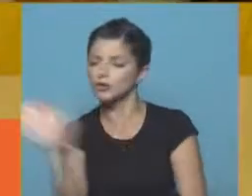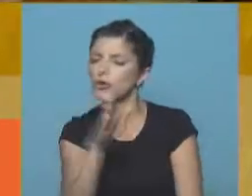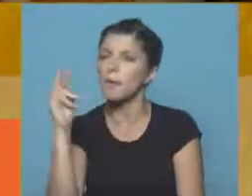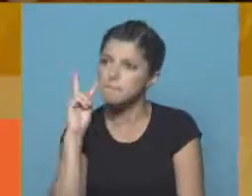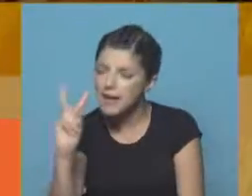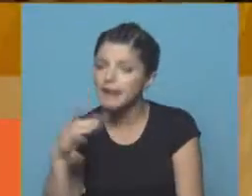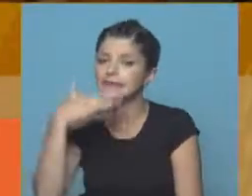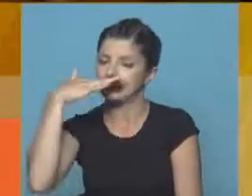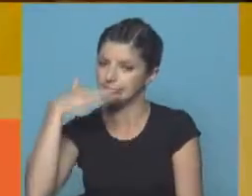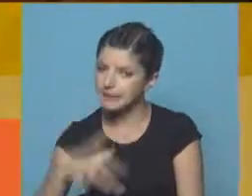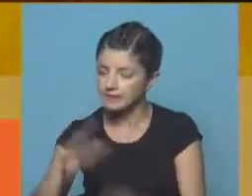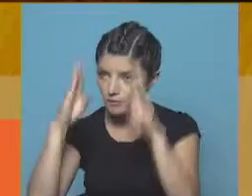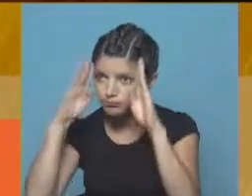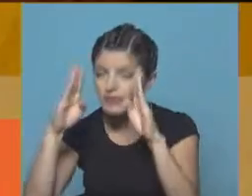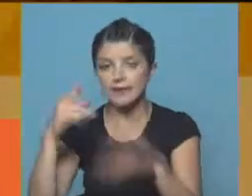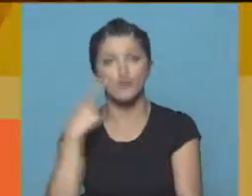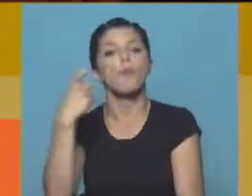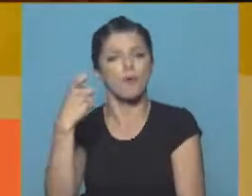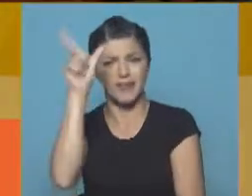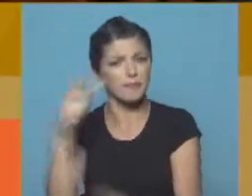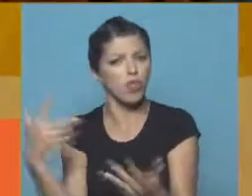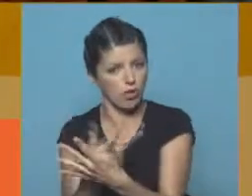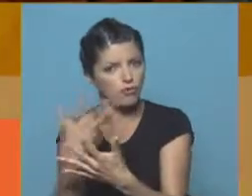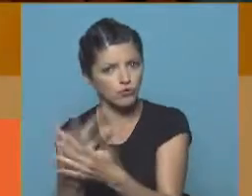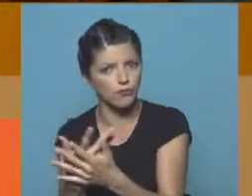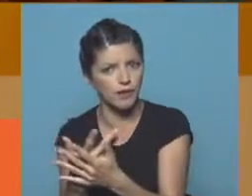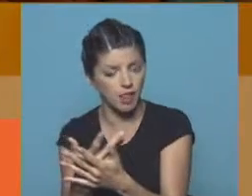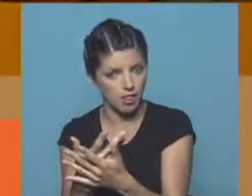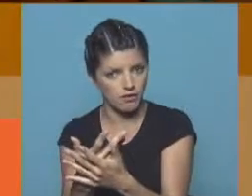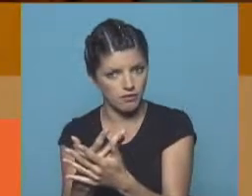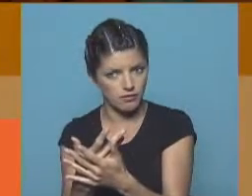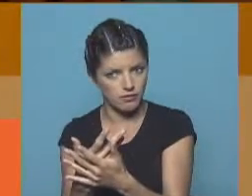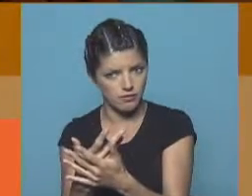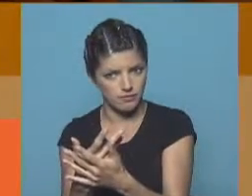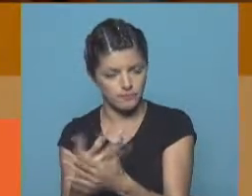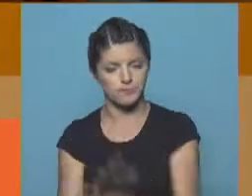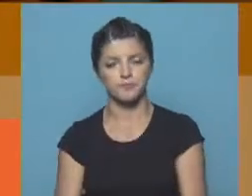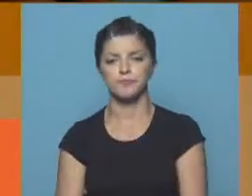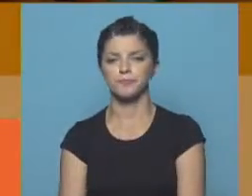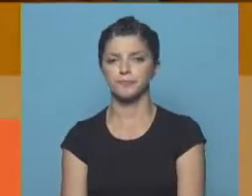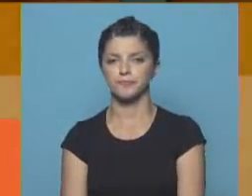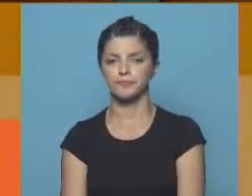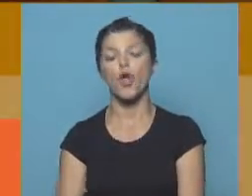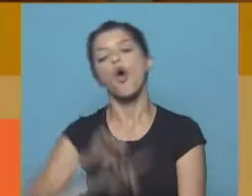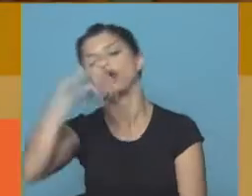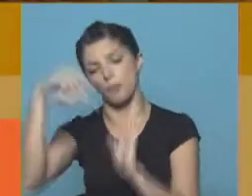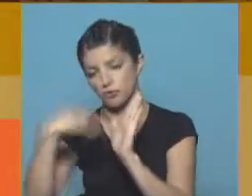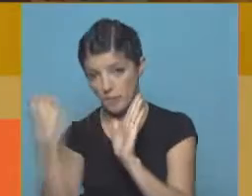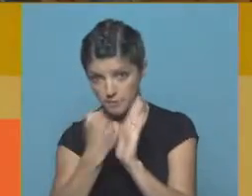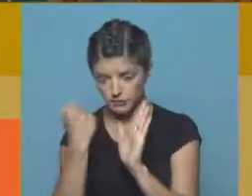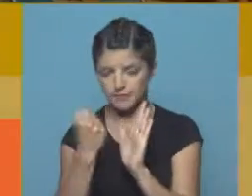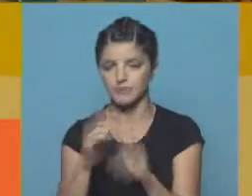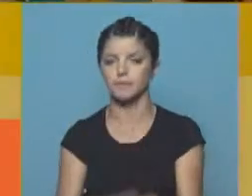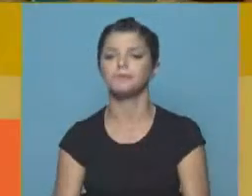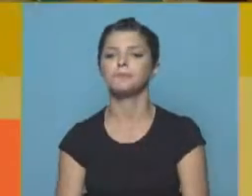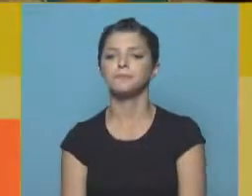se visibilice a las víctimas y no como hoy que estaban de algún modo fuera del proceso. Y el otro punto que es importante es que cuando esos